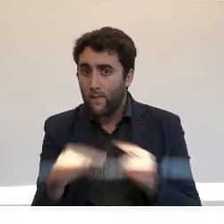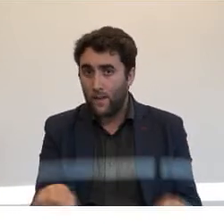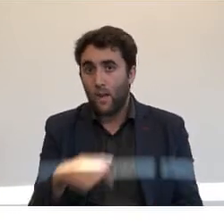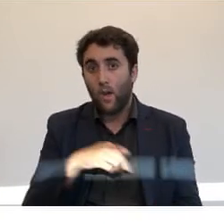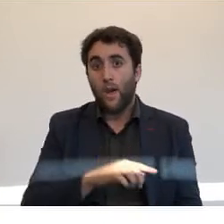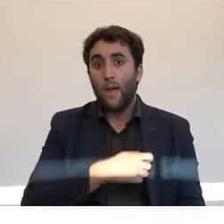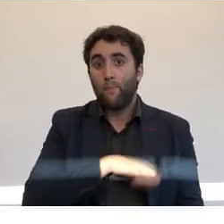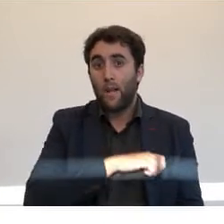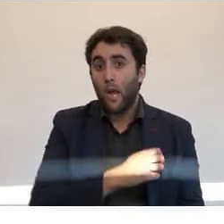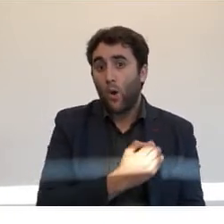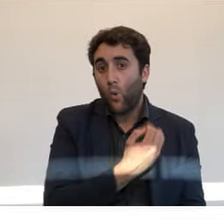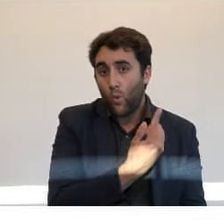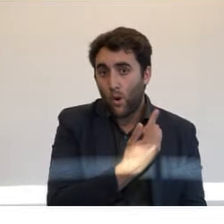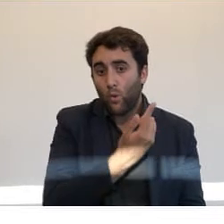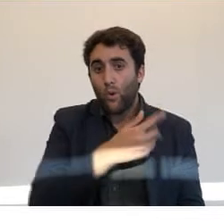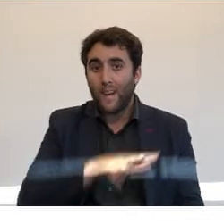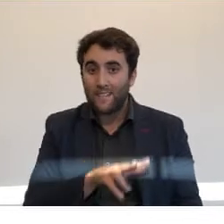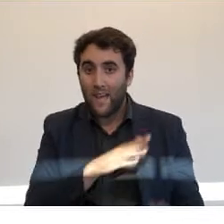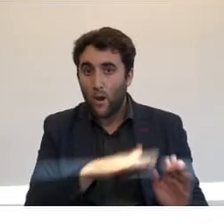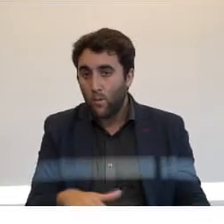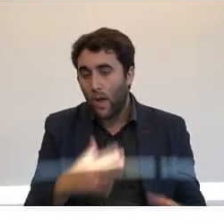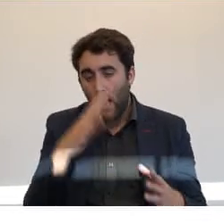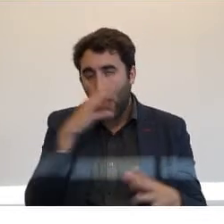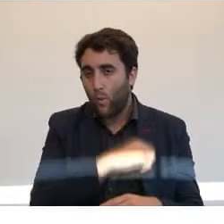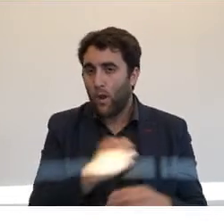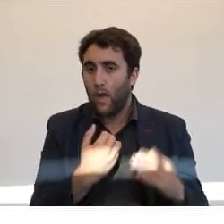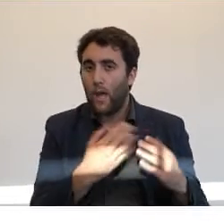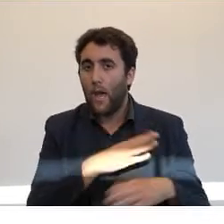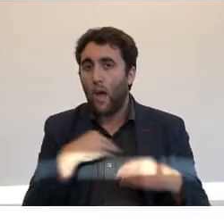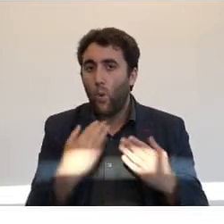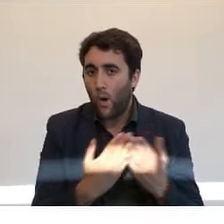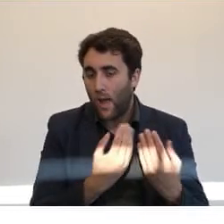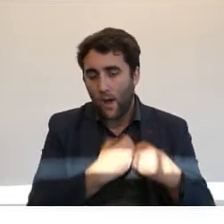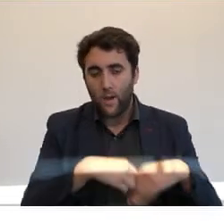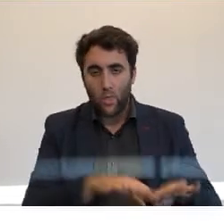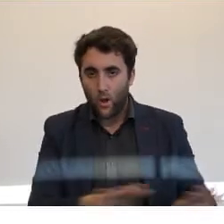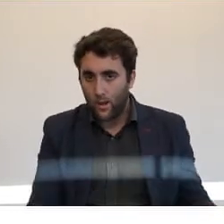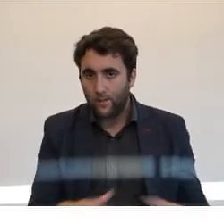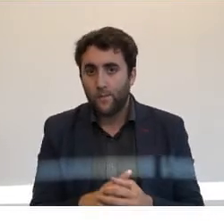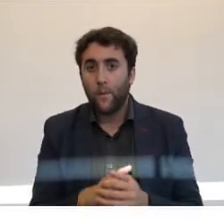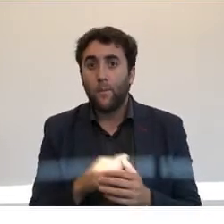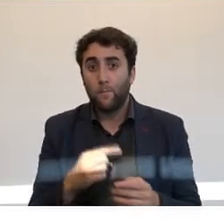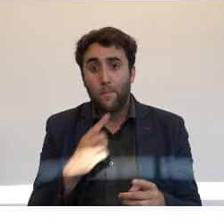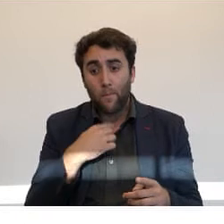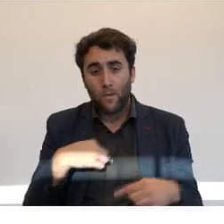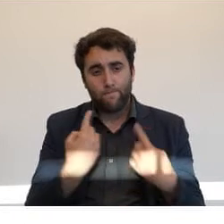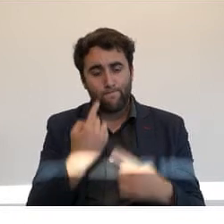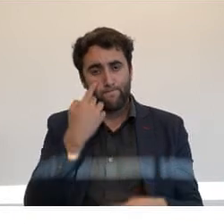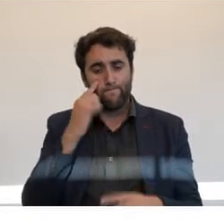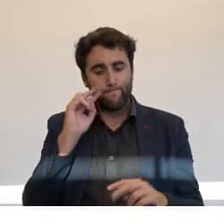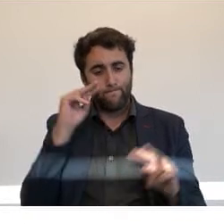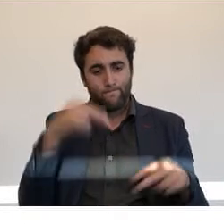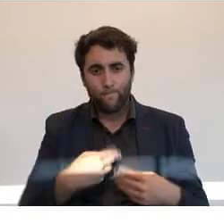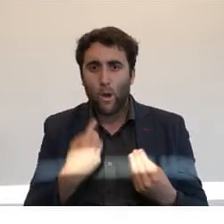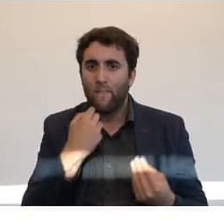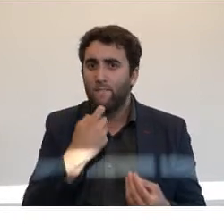cada 3 estudiantes se aburre en la escuela y abandona los estudios. Y de nuevo vuelvo a hacer ese ejercicio de autocrítica. ¿Qué no